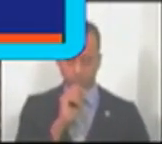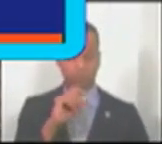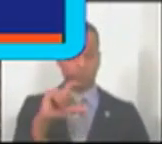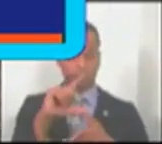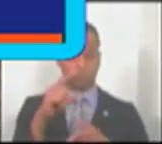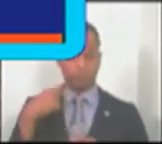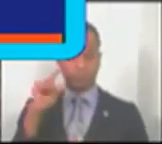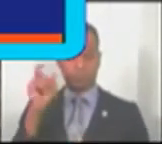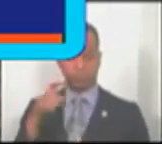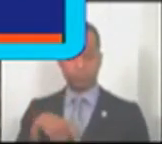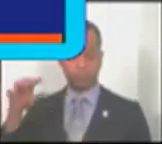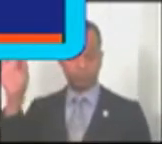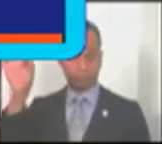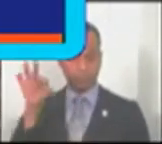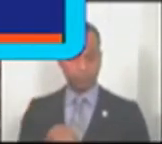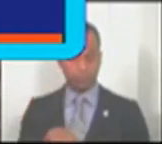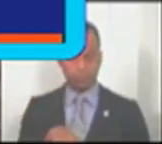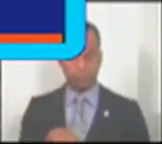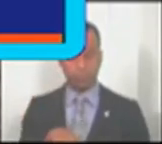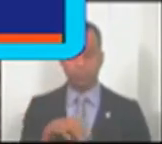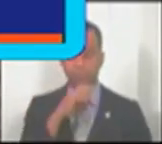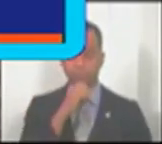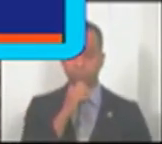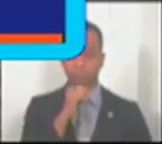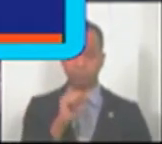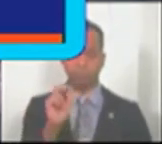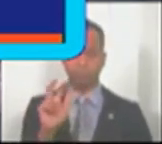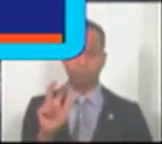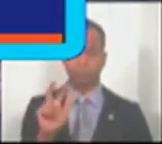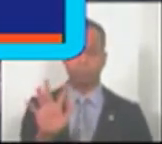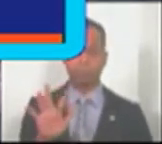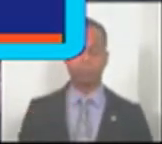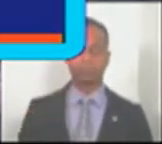vez, tenía 35 años.